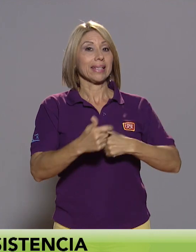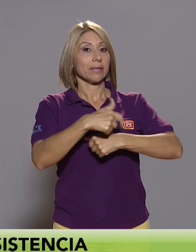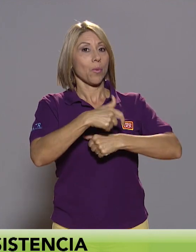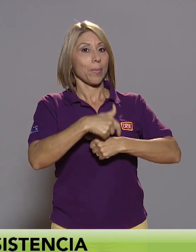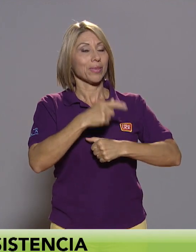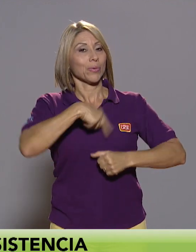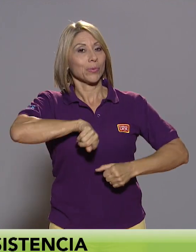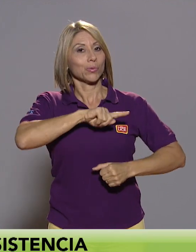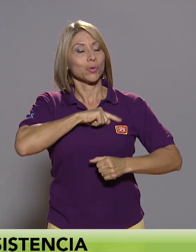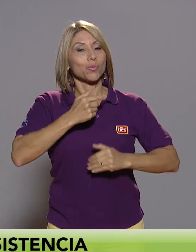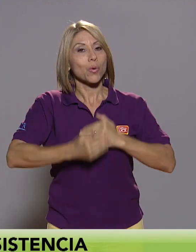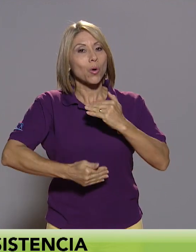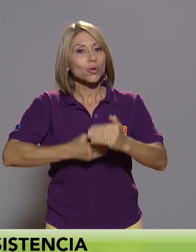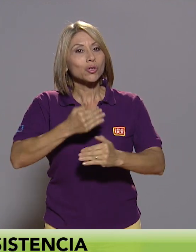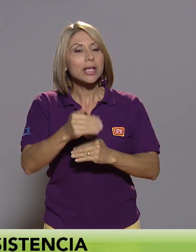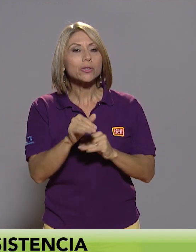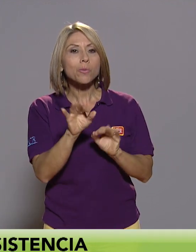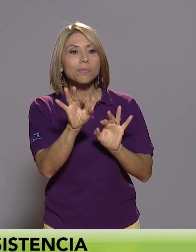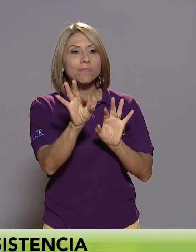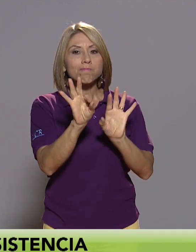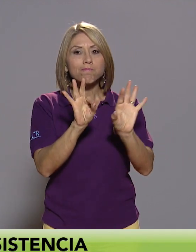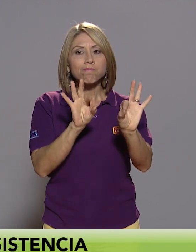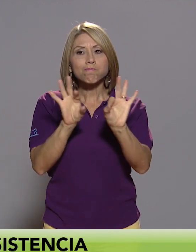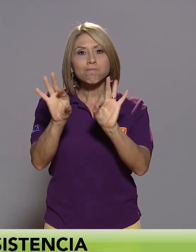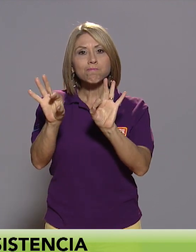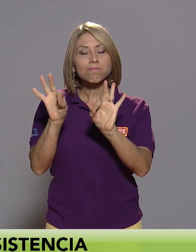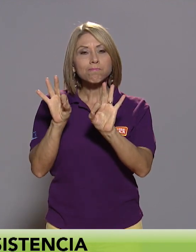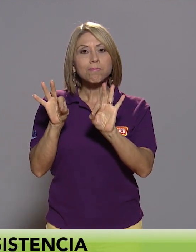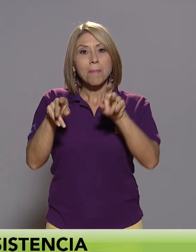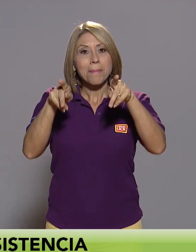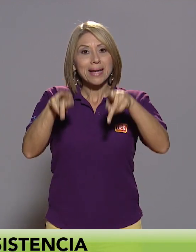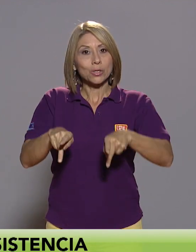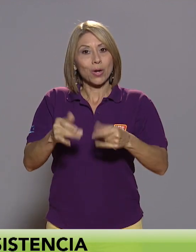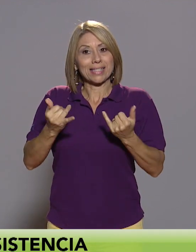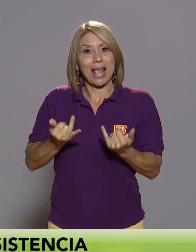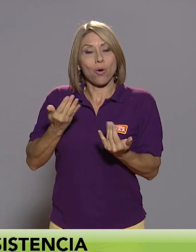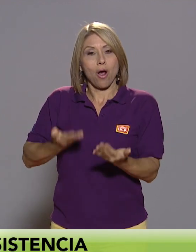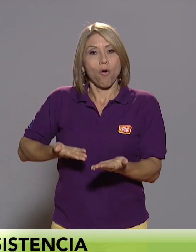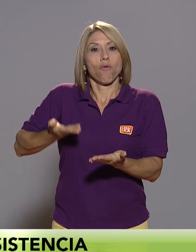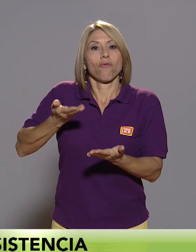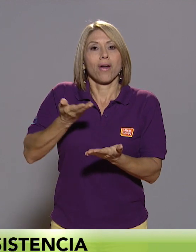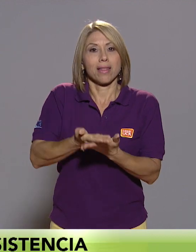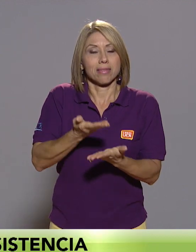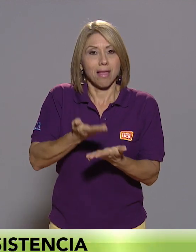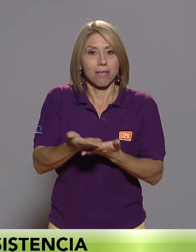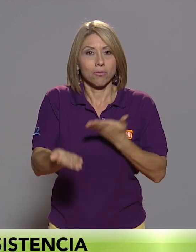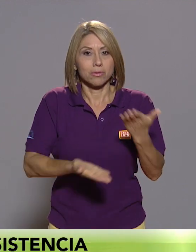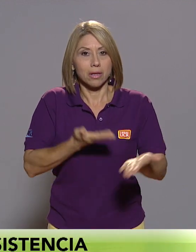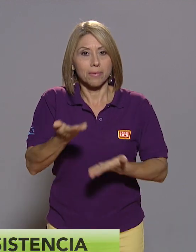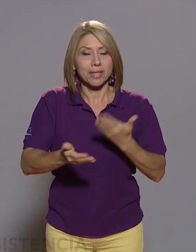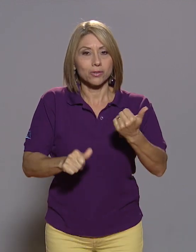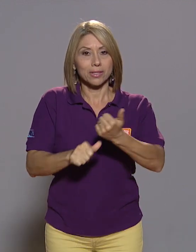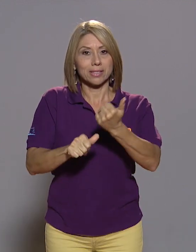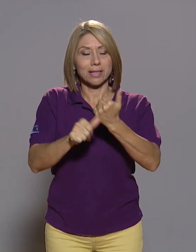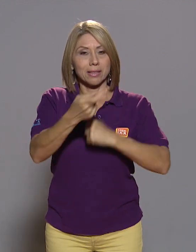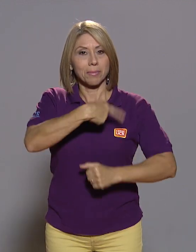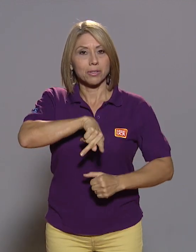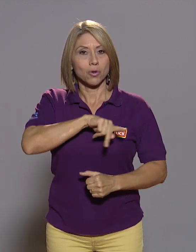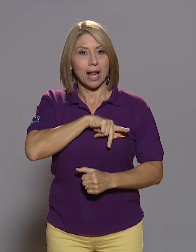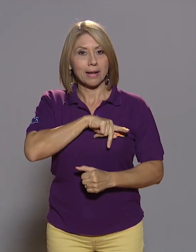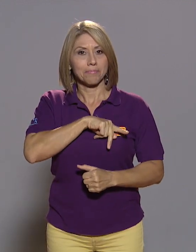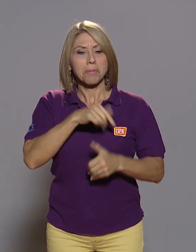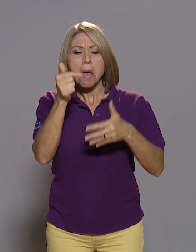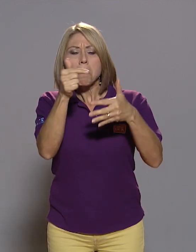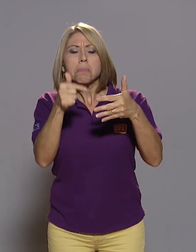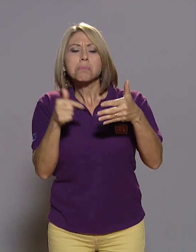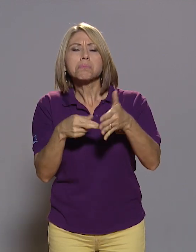el proceso de selección de las personas que están ofertando los servicios de asistencia personal. ¿Qué es lo que corresponde? Primero hay